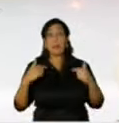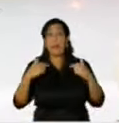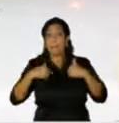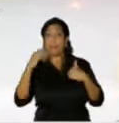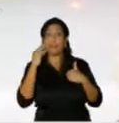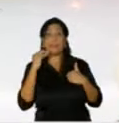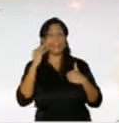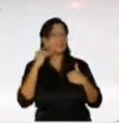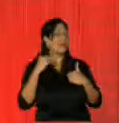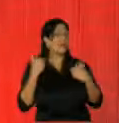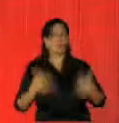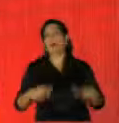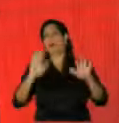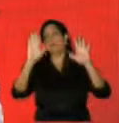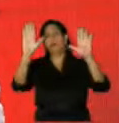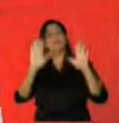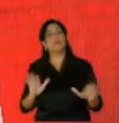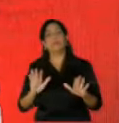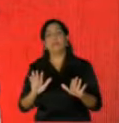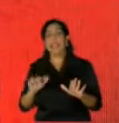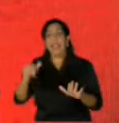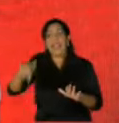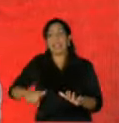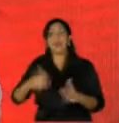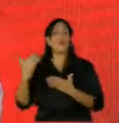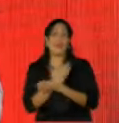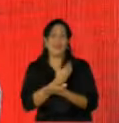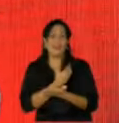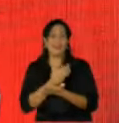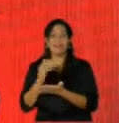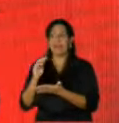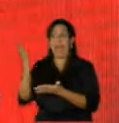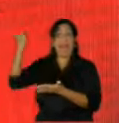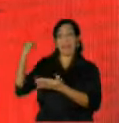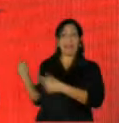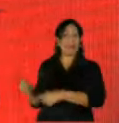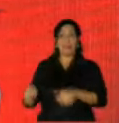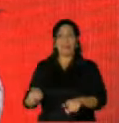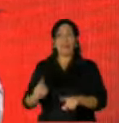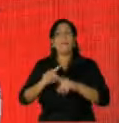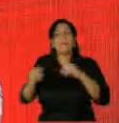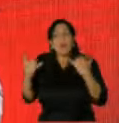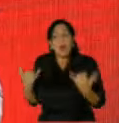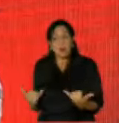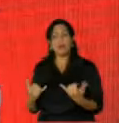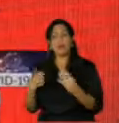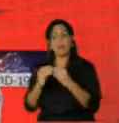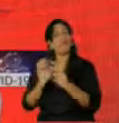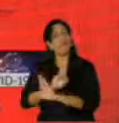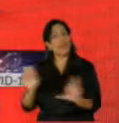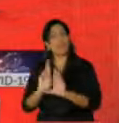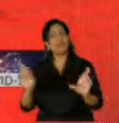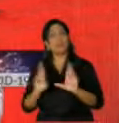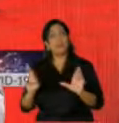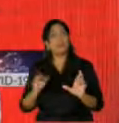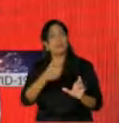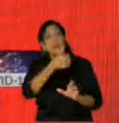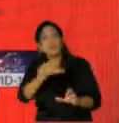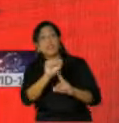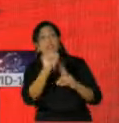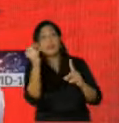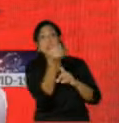y de exponernos a algo que no pasa todo el tiempo, ¿no? Y yo pienso que esto nos va a ayudar a estar más preparados en el futuro para responder a situaciones